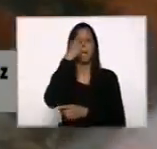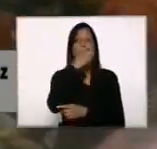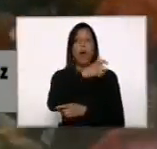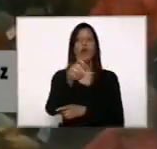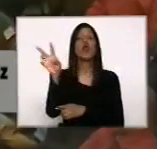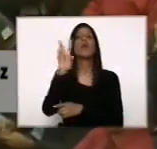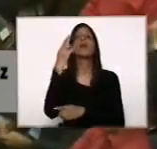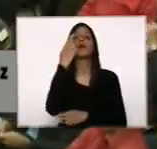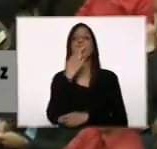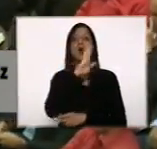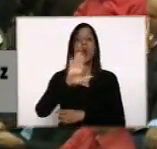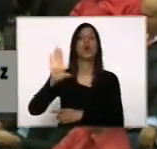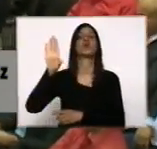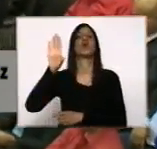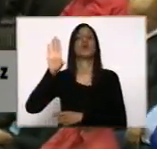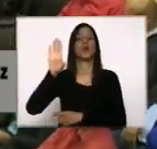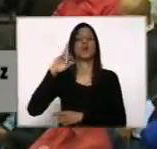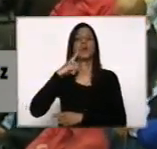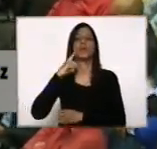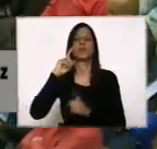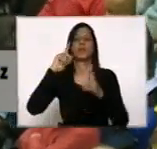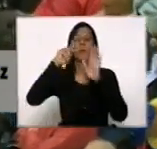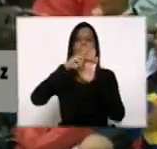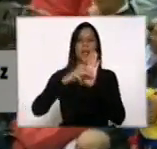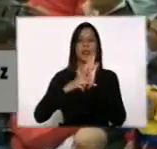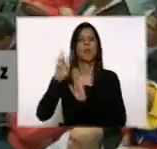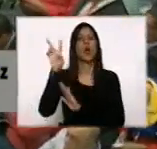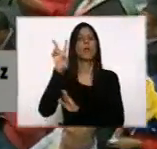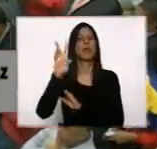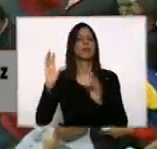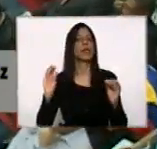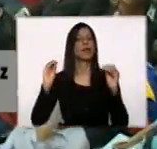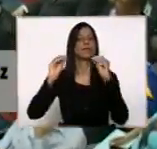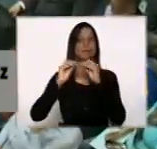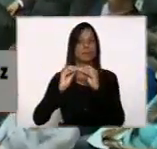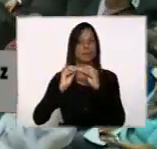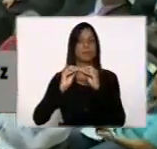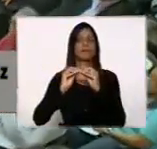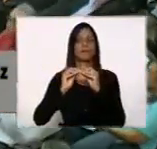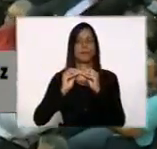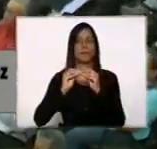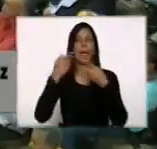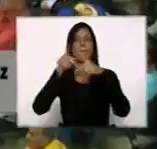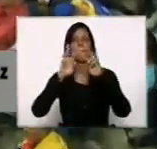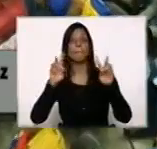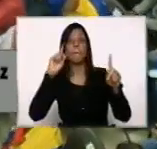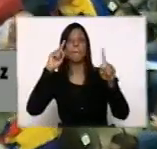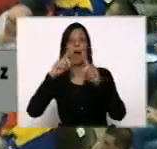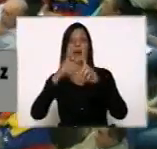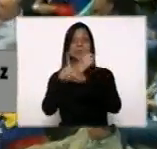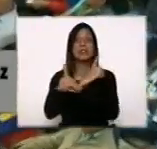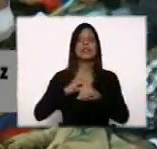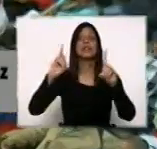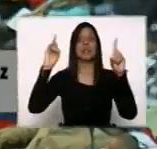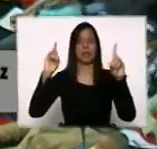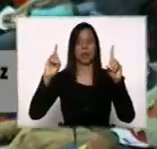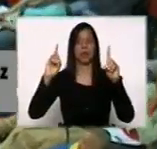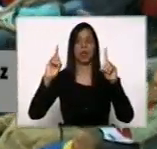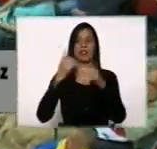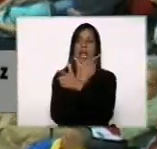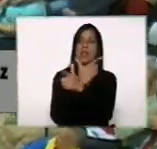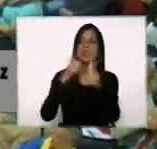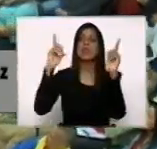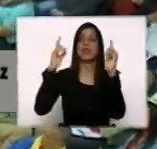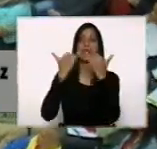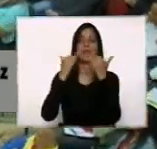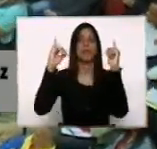venezolano con los valores y principios de la República Bolivariana de Venezuela, de la paz, la democracia, la independencia